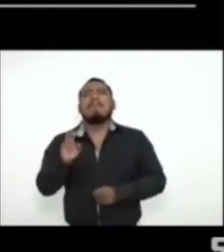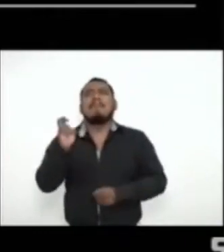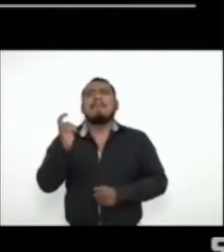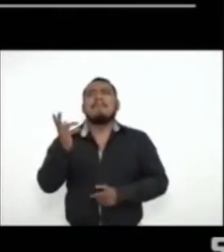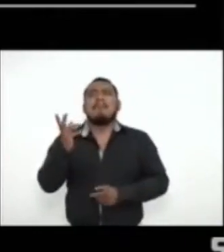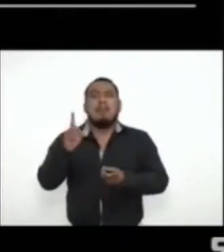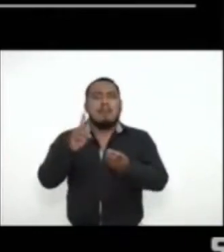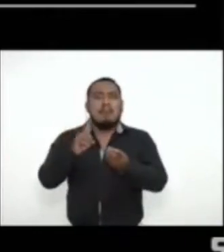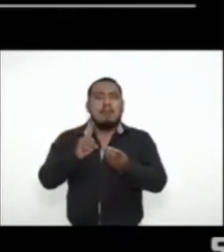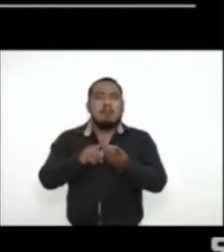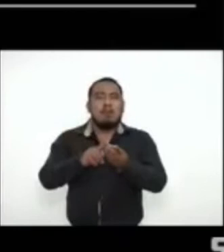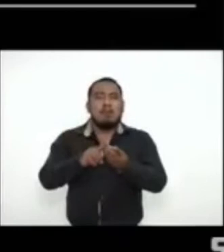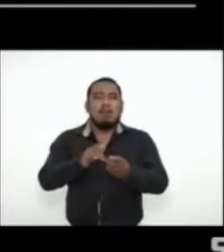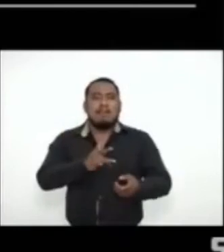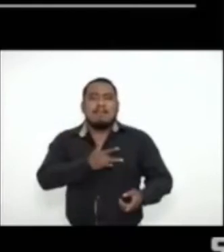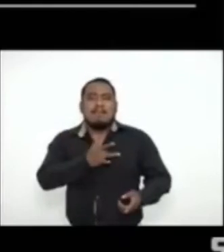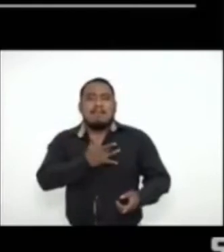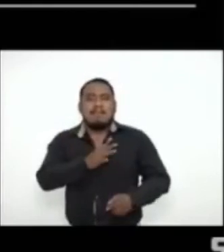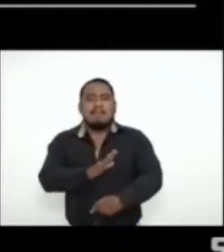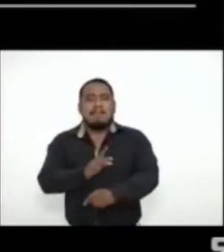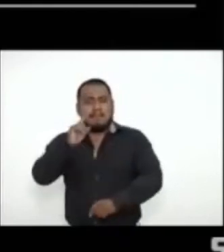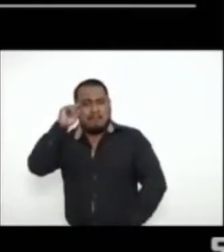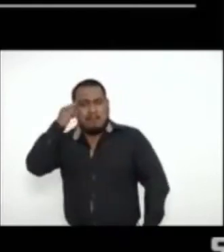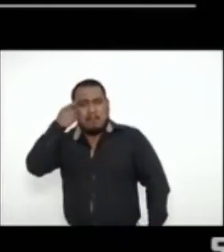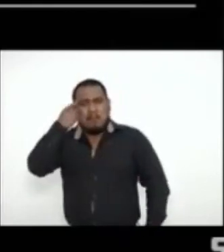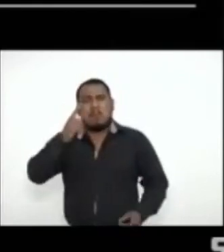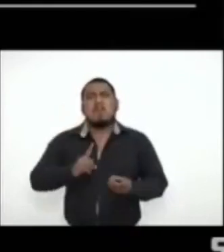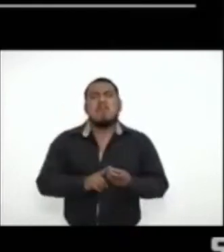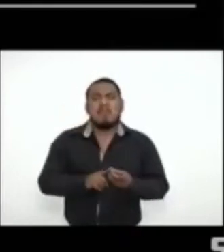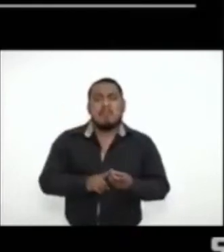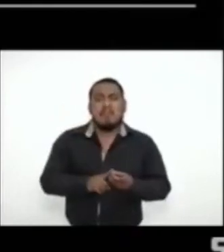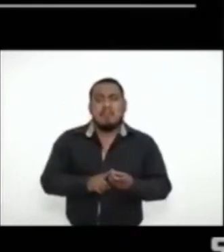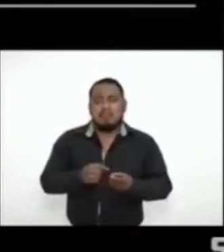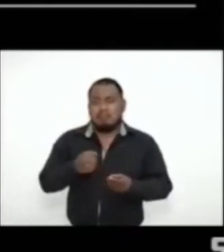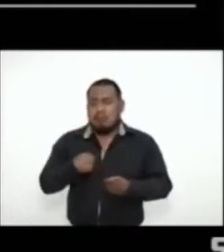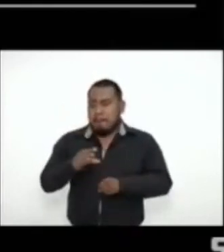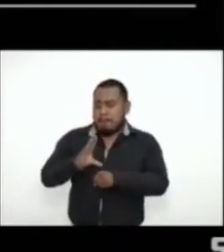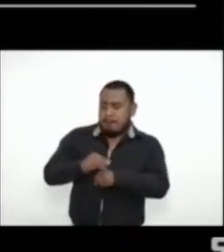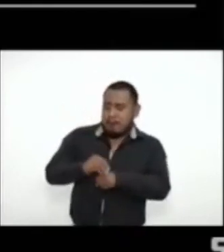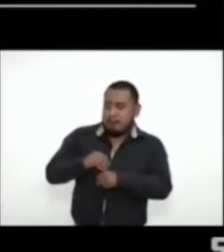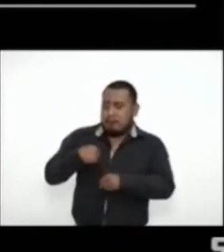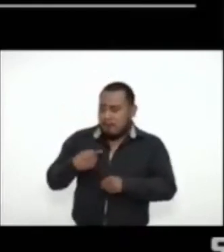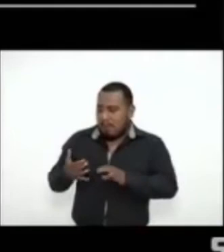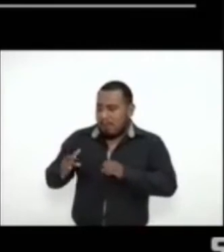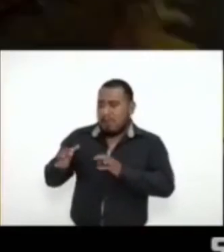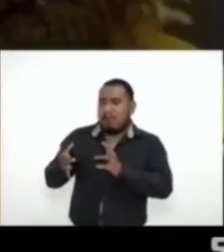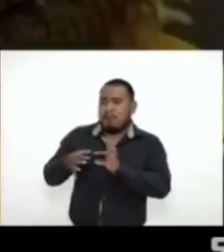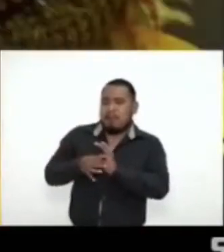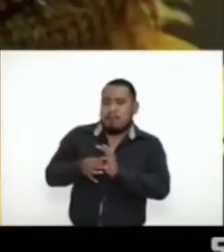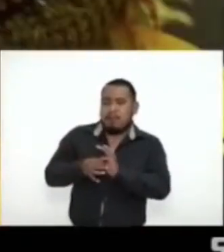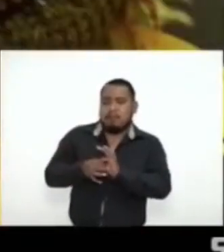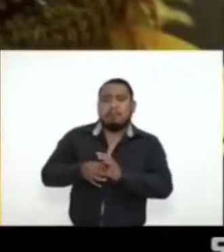¿dónde se siente este enojo? Y una vez que yo me doy permiso y lo contacto, le